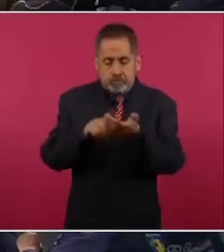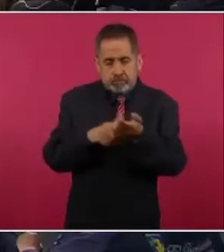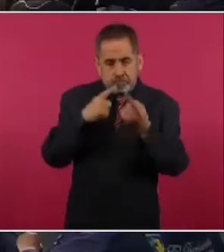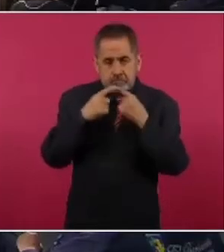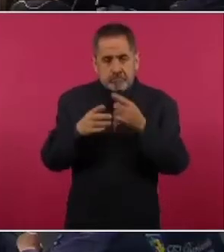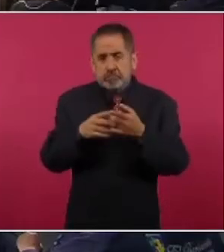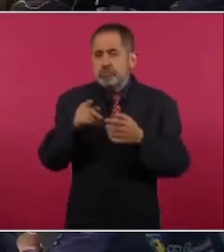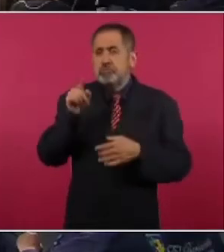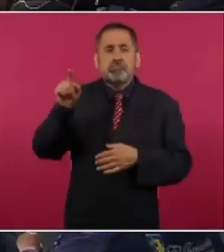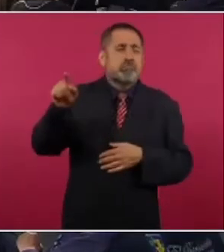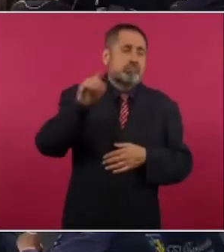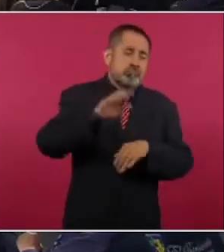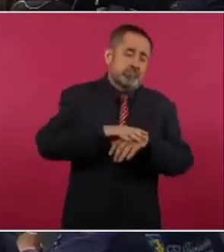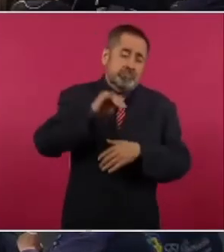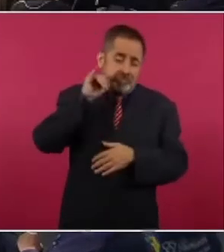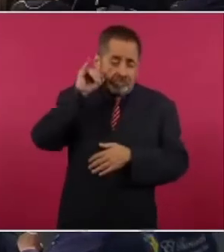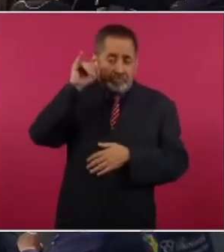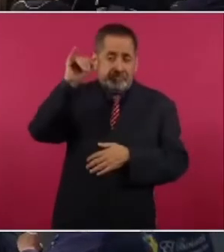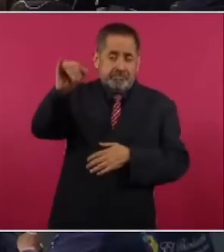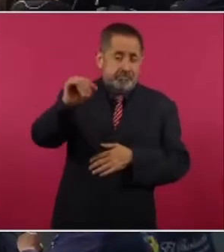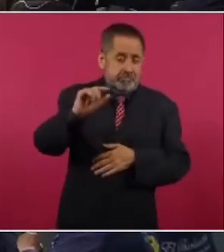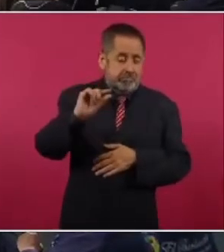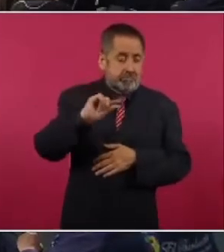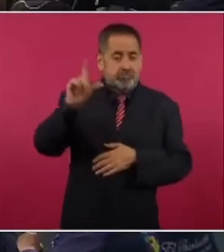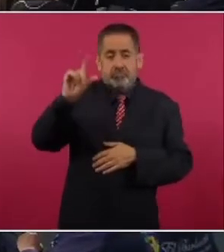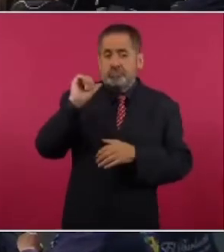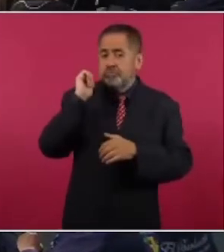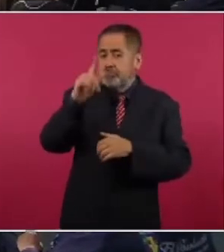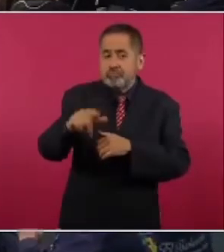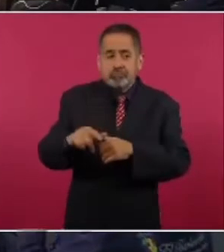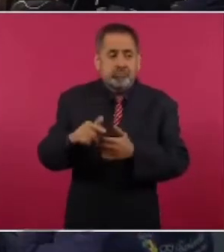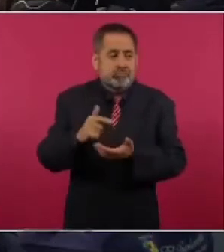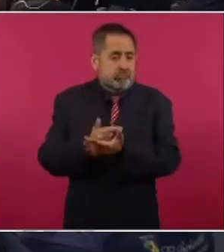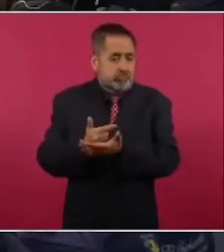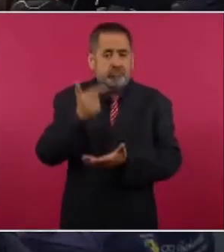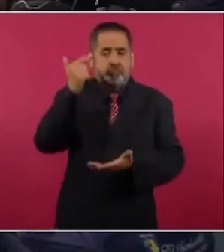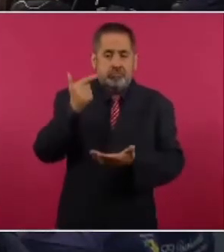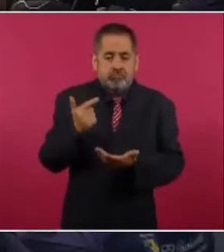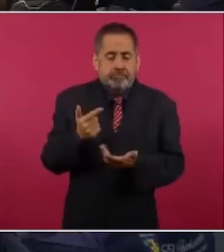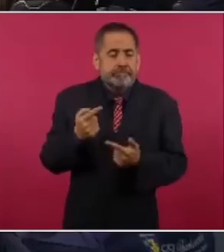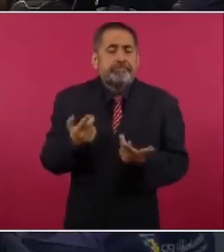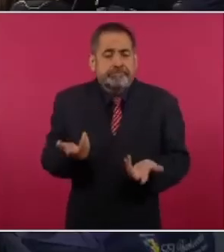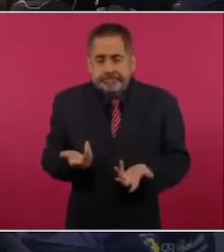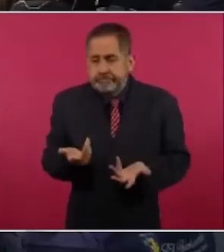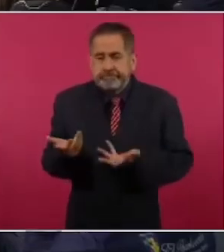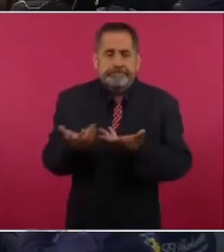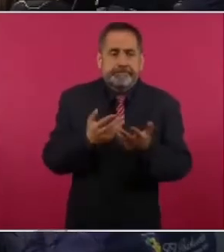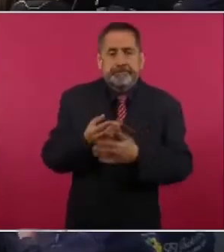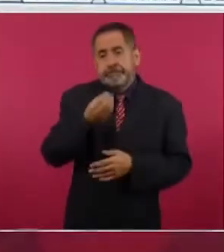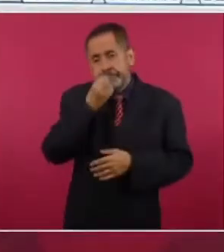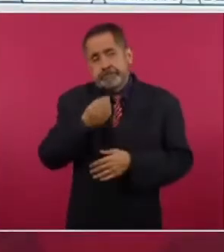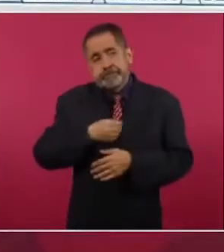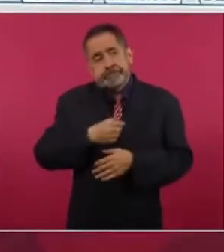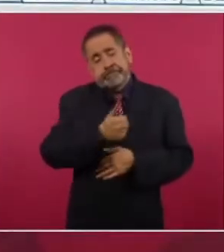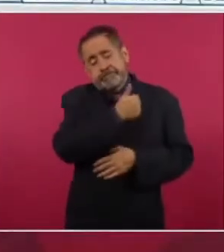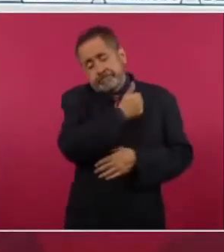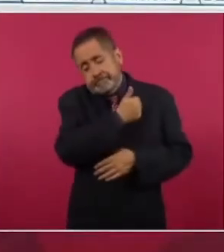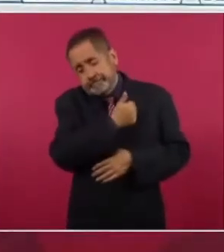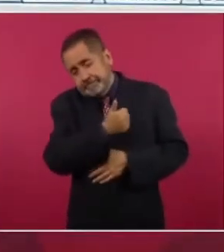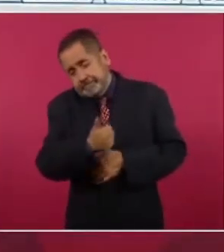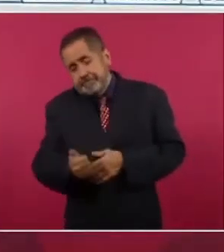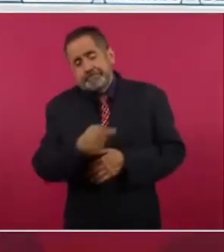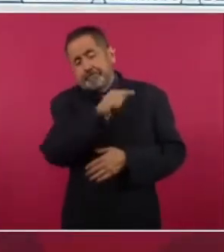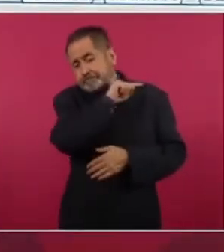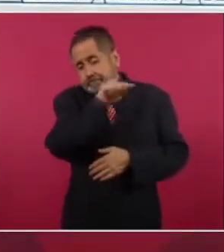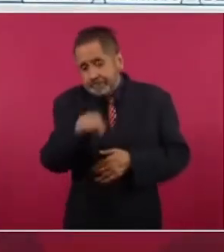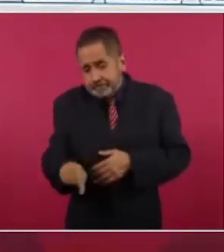recibir atención médica de alta especialidad cuando no tiene seguridad social, pues es viajar a la Ciudad de México, no hay de otra,